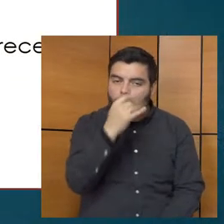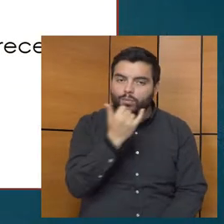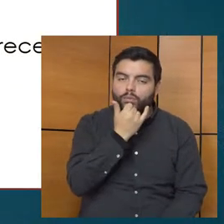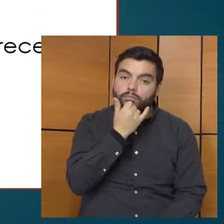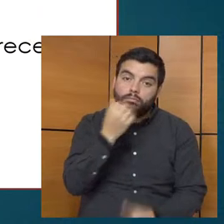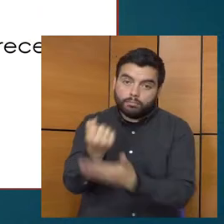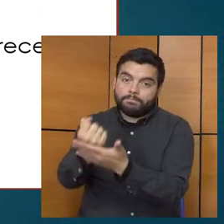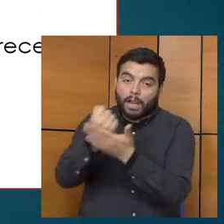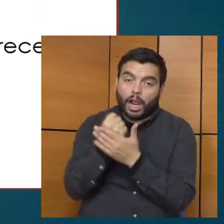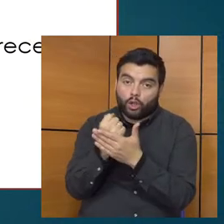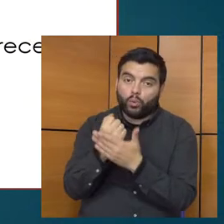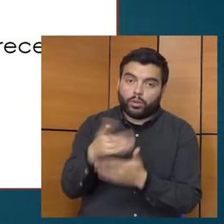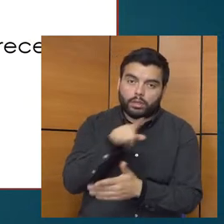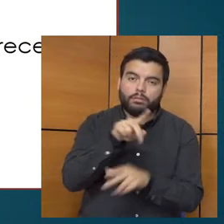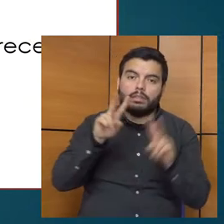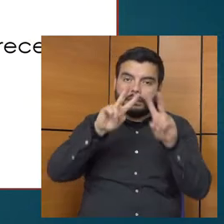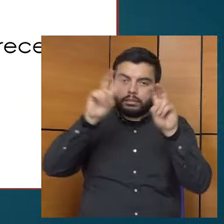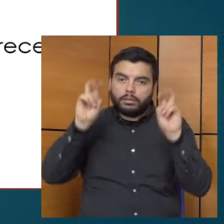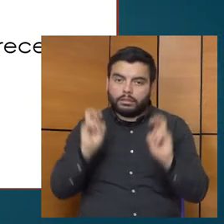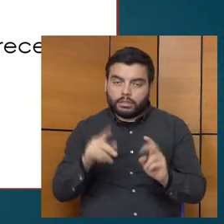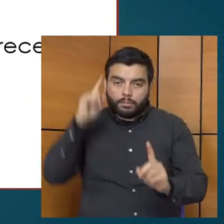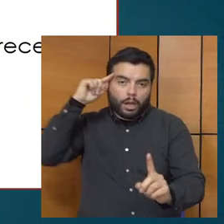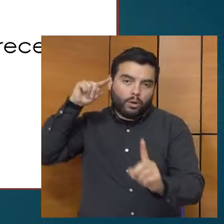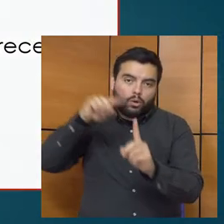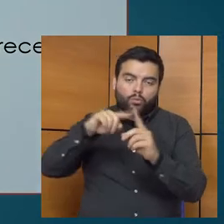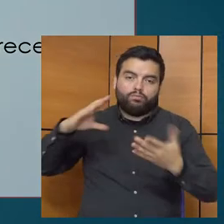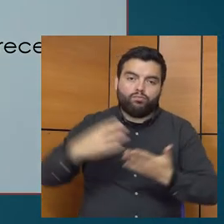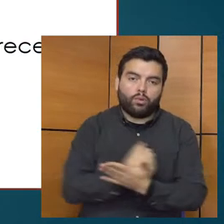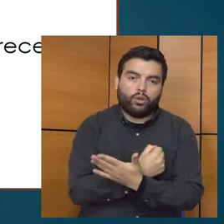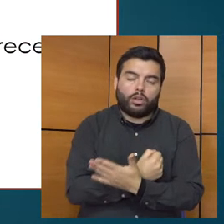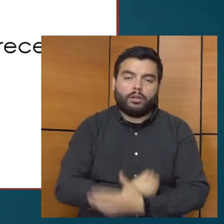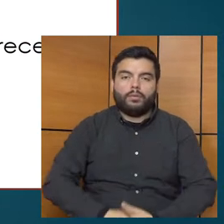mucho en estos menesteres.